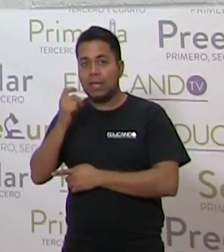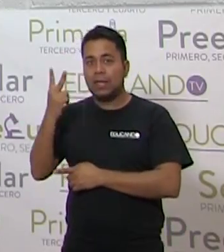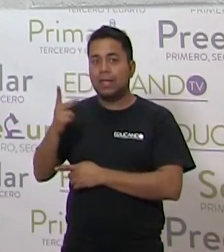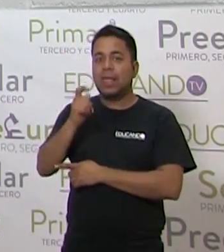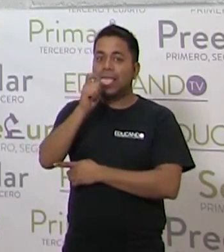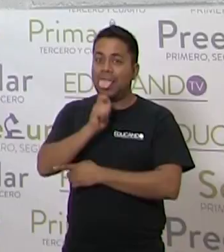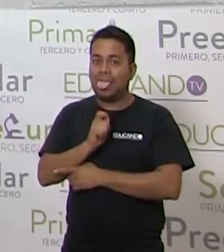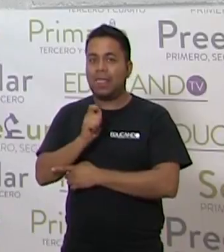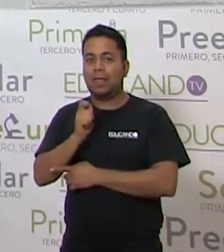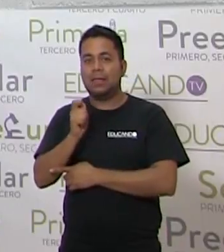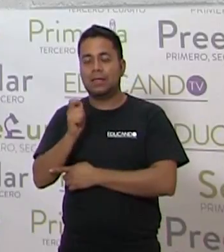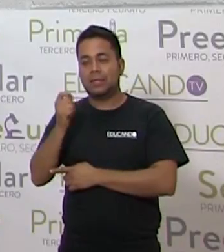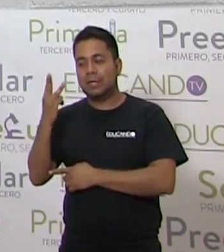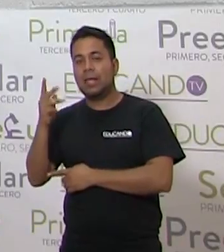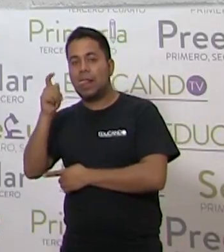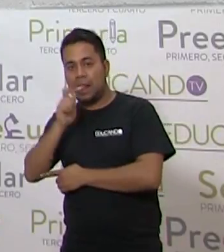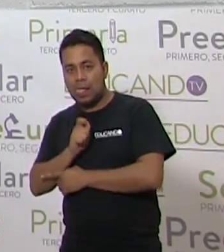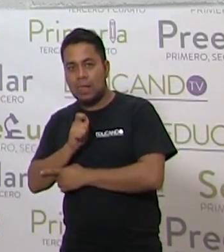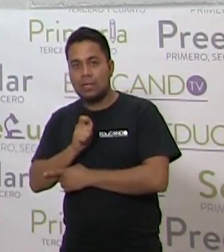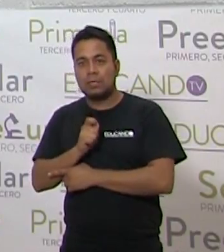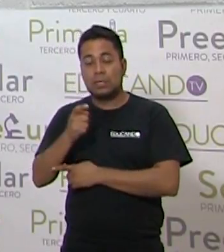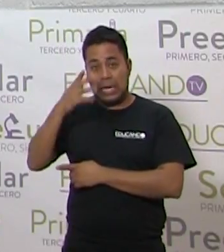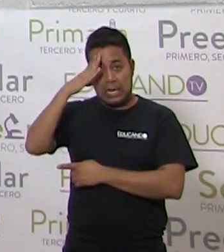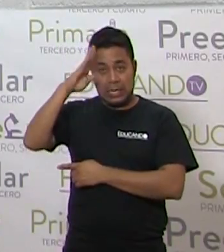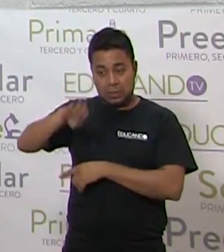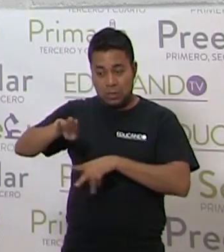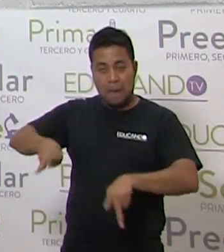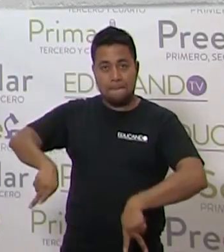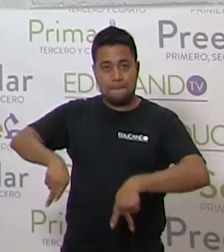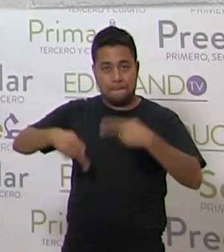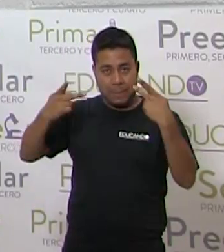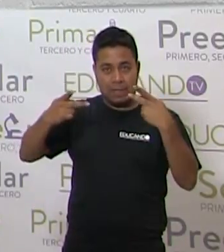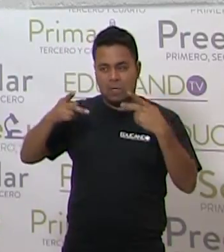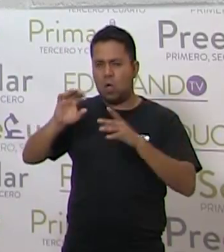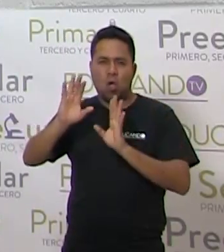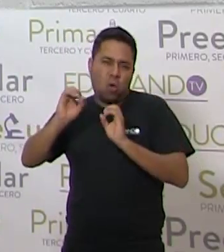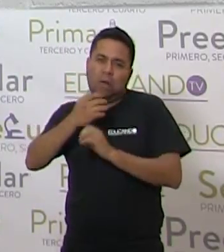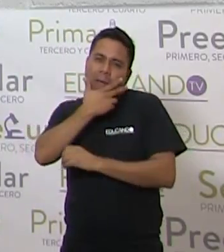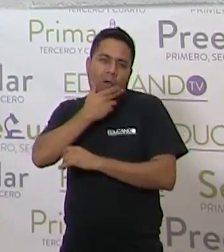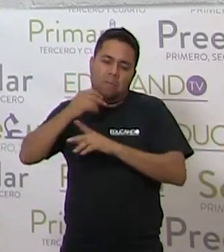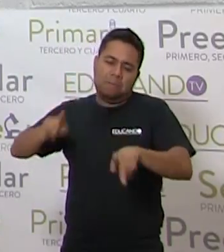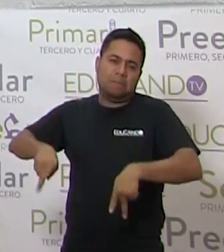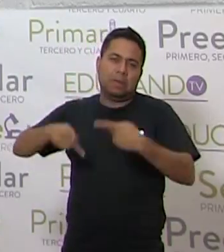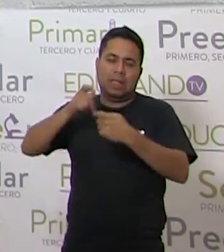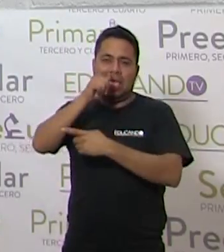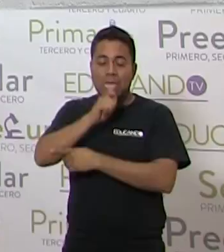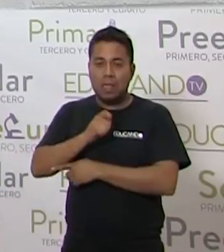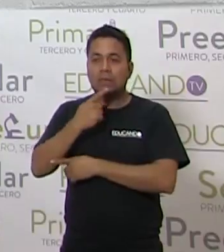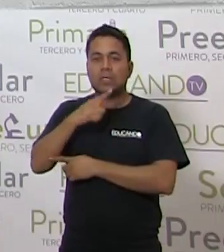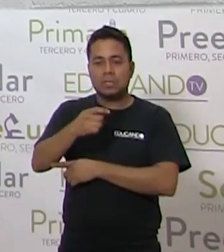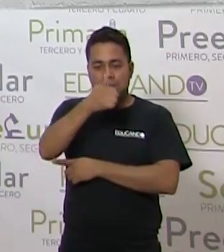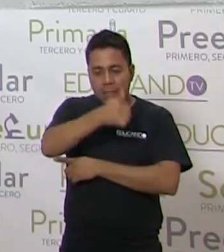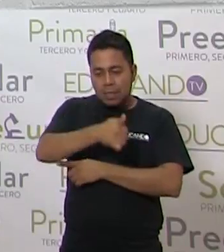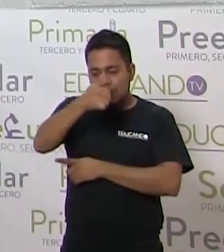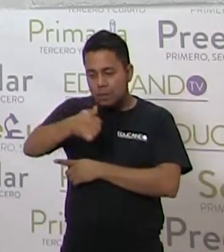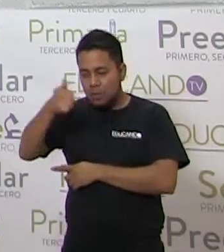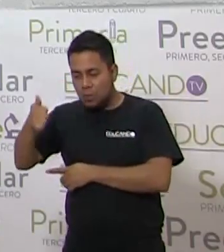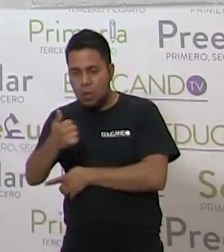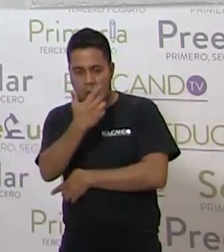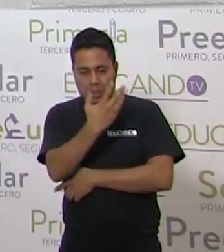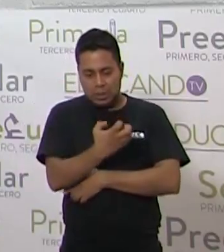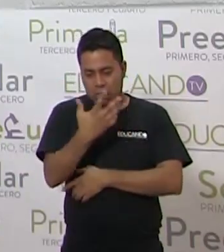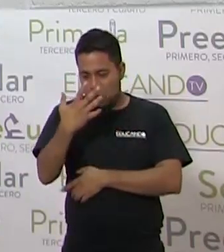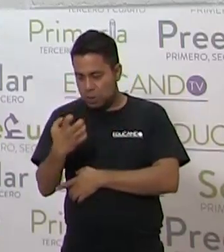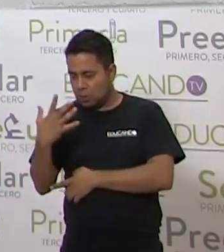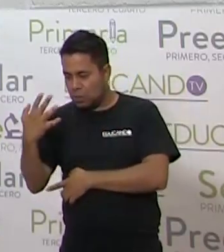dos y tres la señora que vende las paletas o el señor que vende las paletas te dice que cada paleta cuesta 5